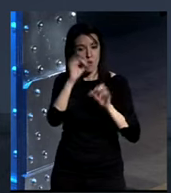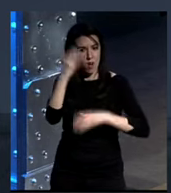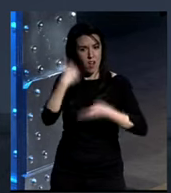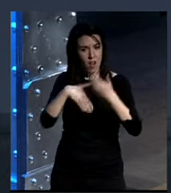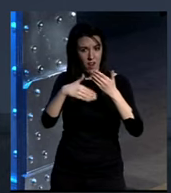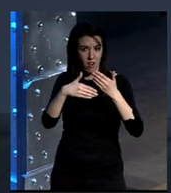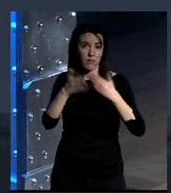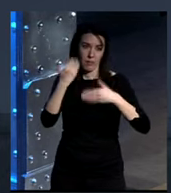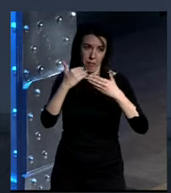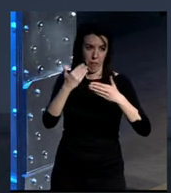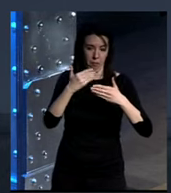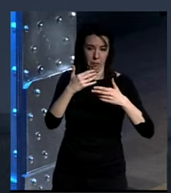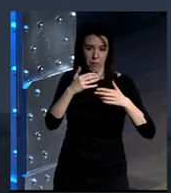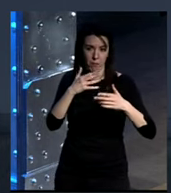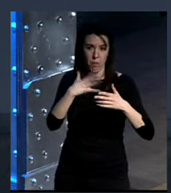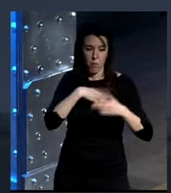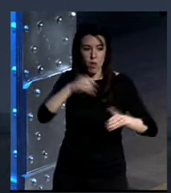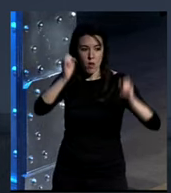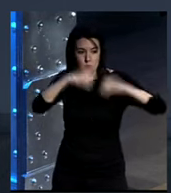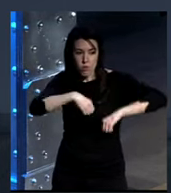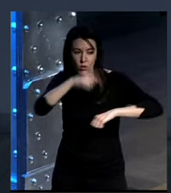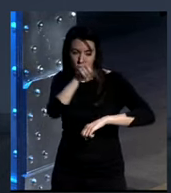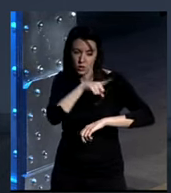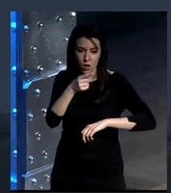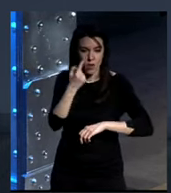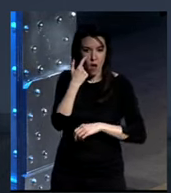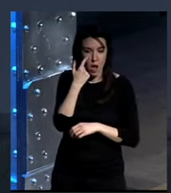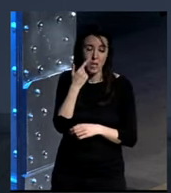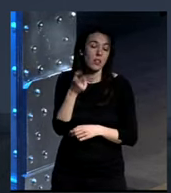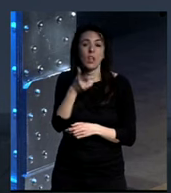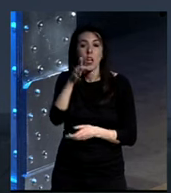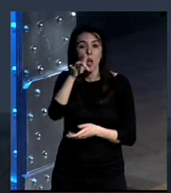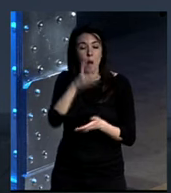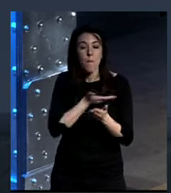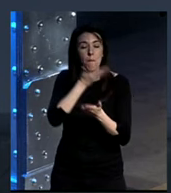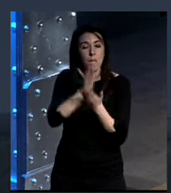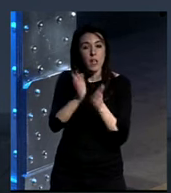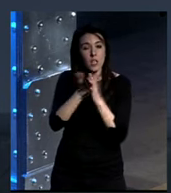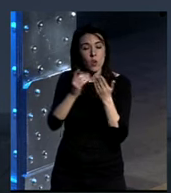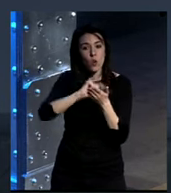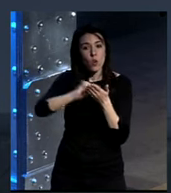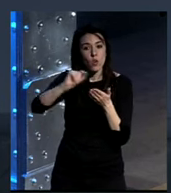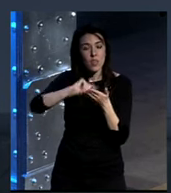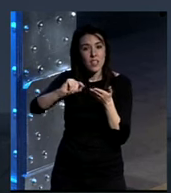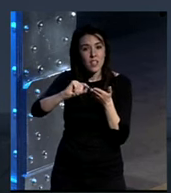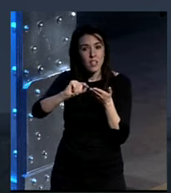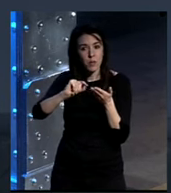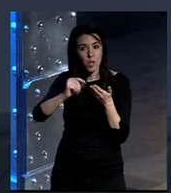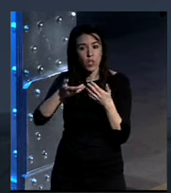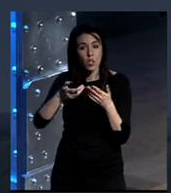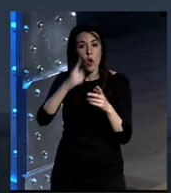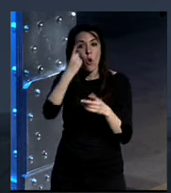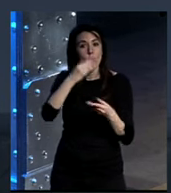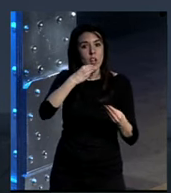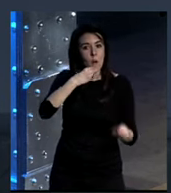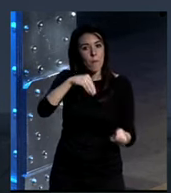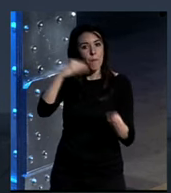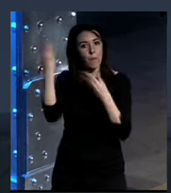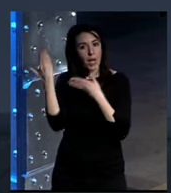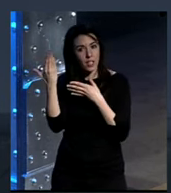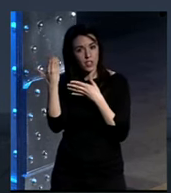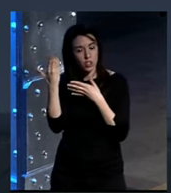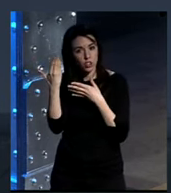responsable de todo esto, me lo podrá confirmar o no. Le pedí que escribiera un libro que se llama Una prehistoria de la profesión de